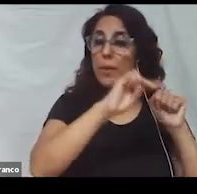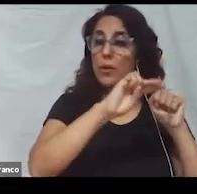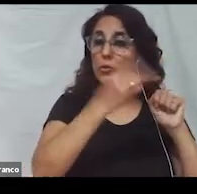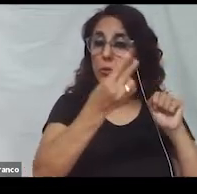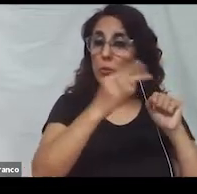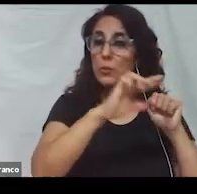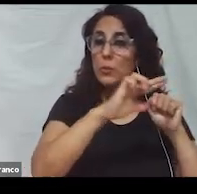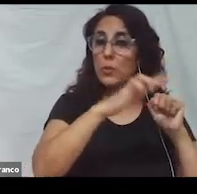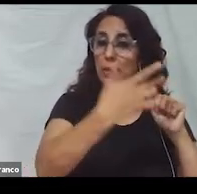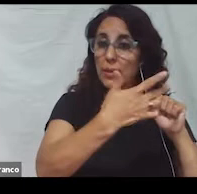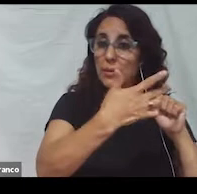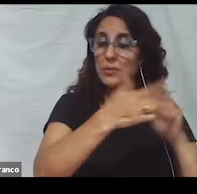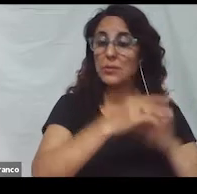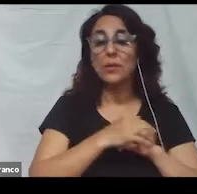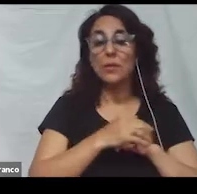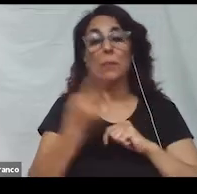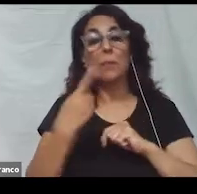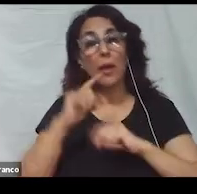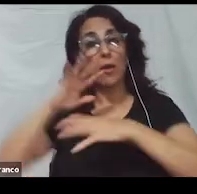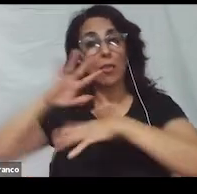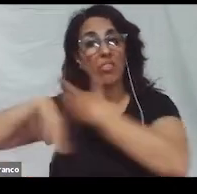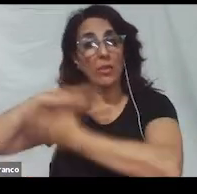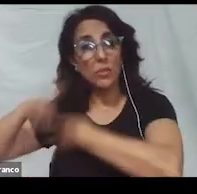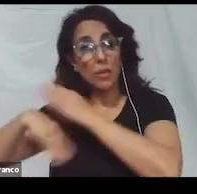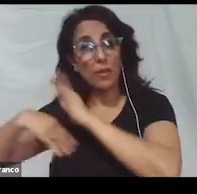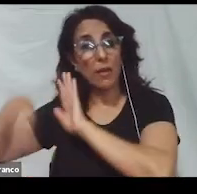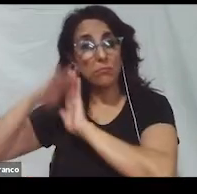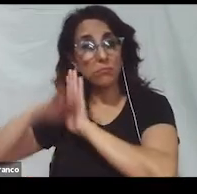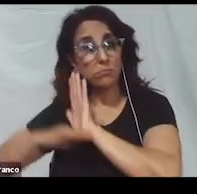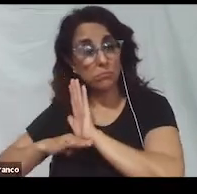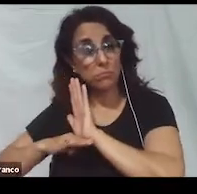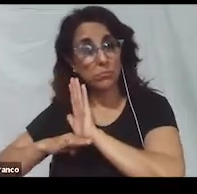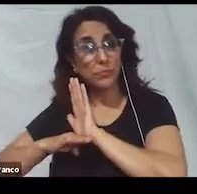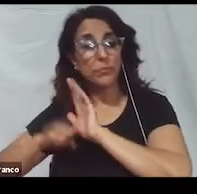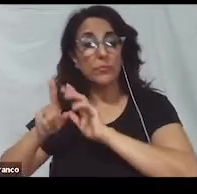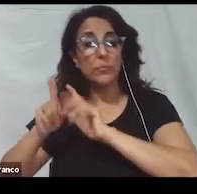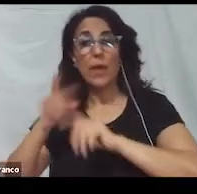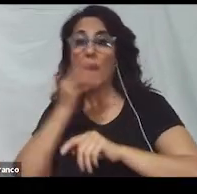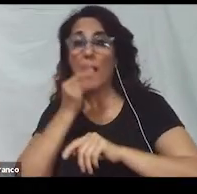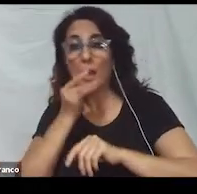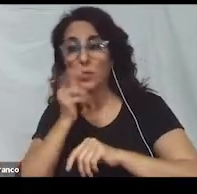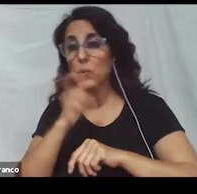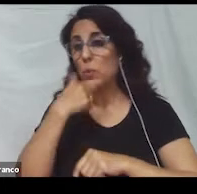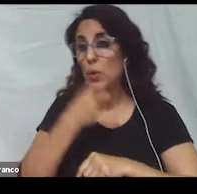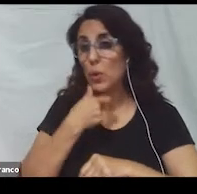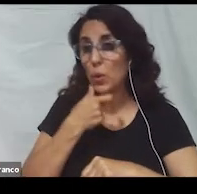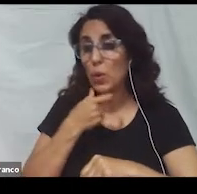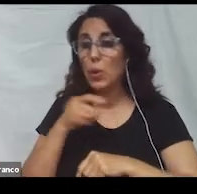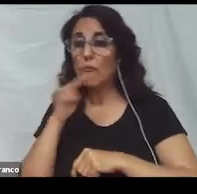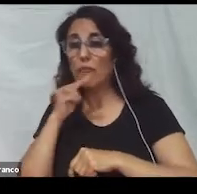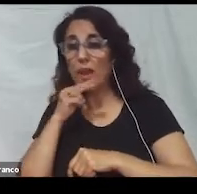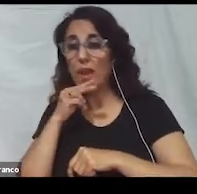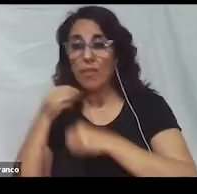tercero. En cambio, si tenemos una lista desordenada, podríamos tener los elementos azul, rojo y